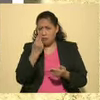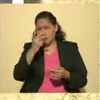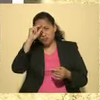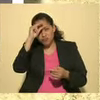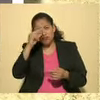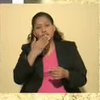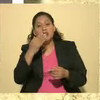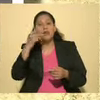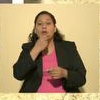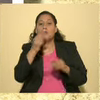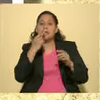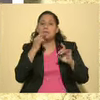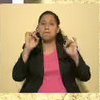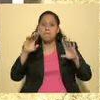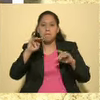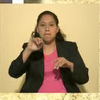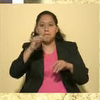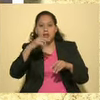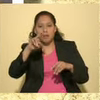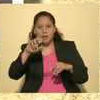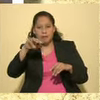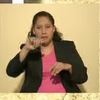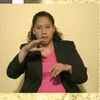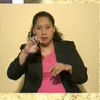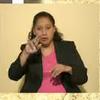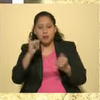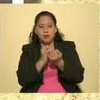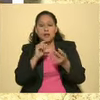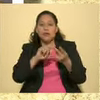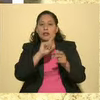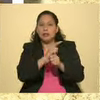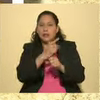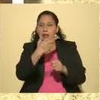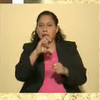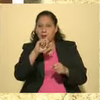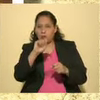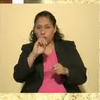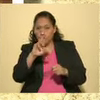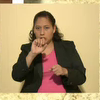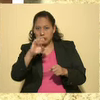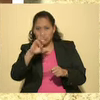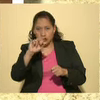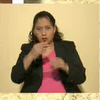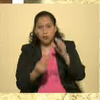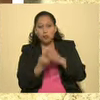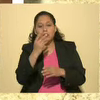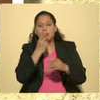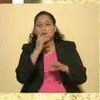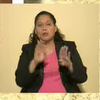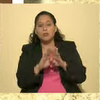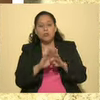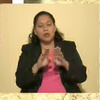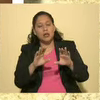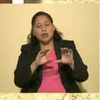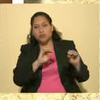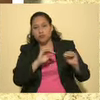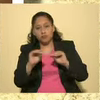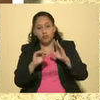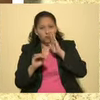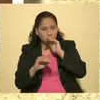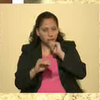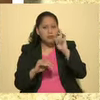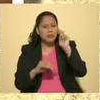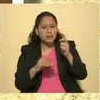que el doctor Miguel Ángel Mancera y el licenciado Héctor Serrano sacaron, y se llama inmovilización. ¿Qué quiere decir? Antes